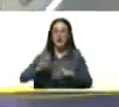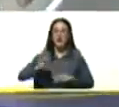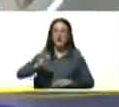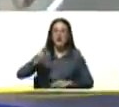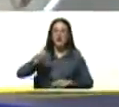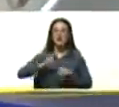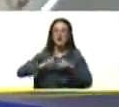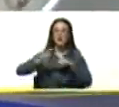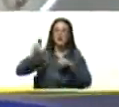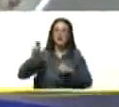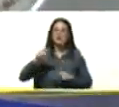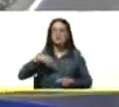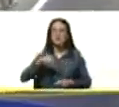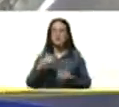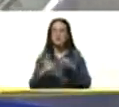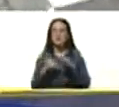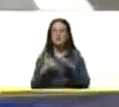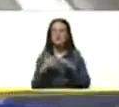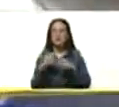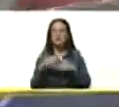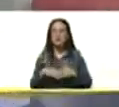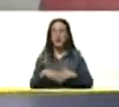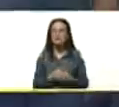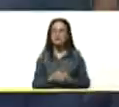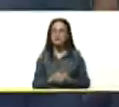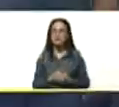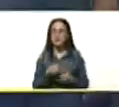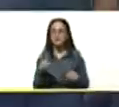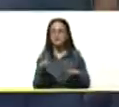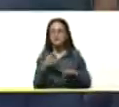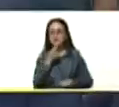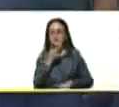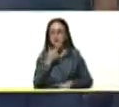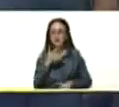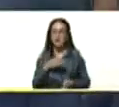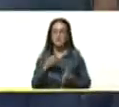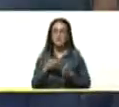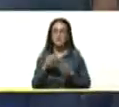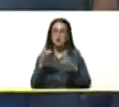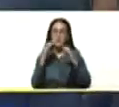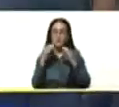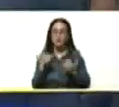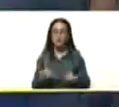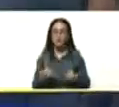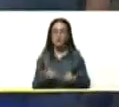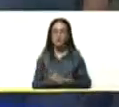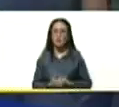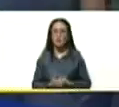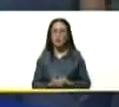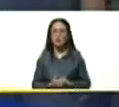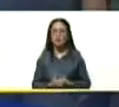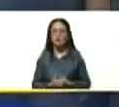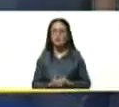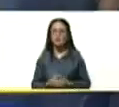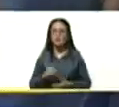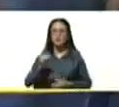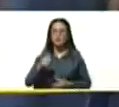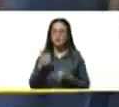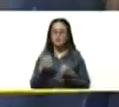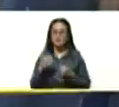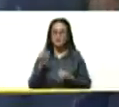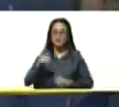mecánicas. Bueno, aquí está la institución del SAIME presto como padrino de la estación del Metro Capitolio actualmente. Nahum, comandadito. Así es,